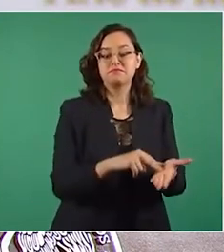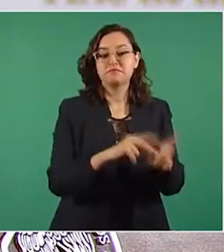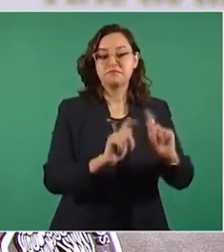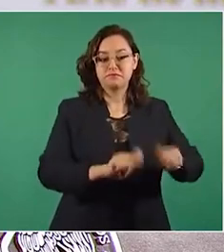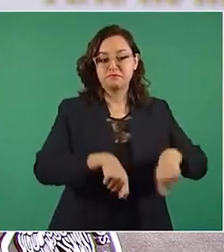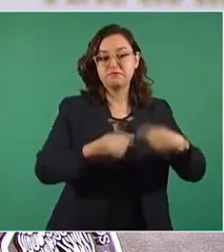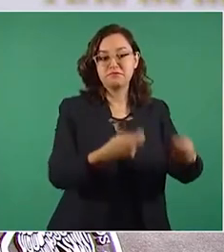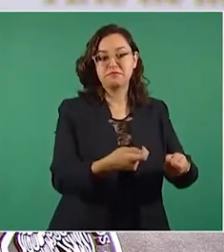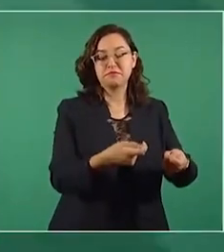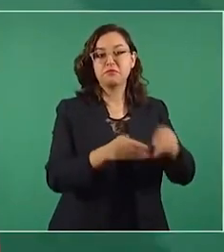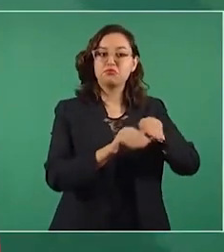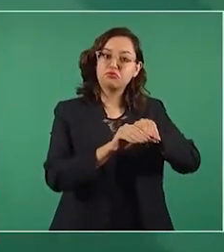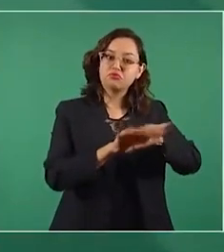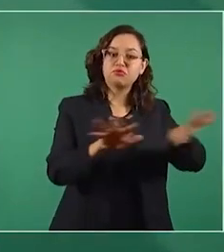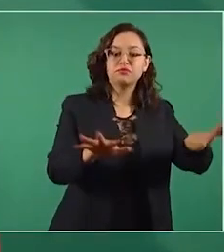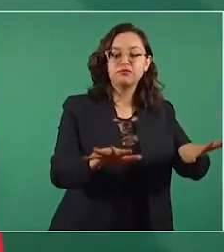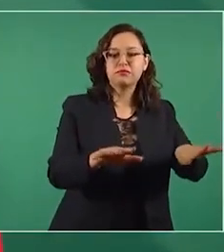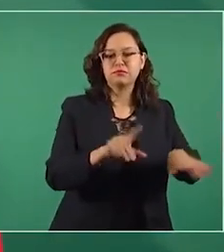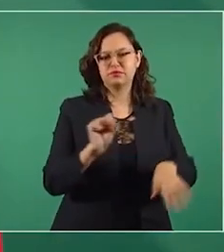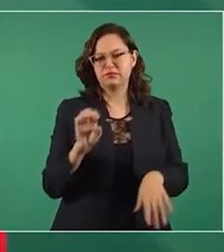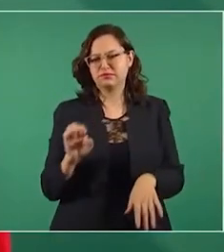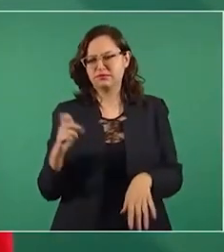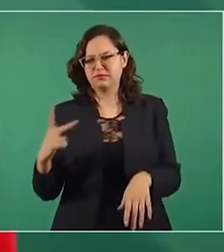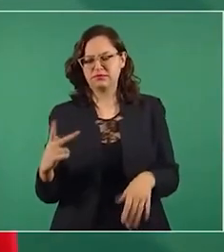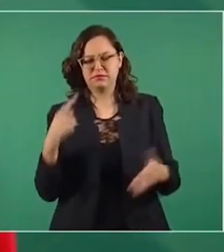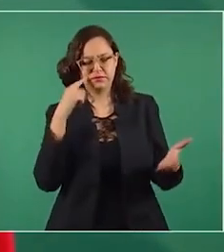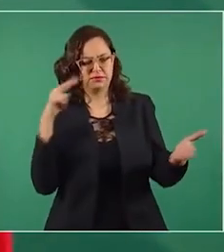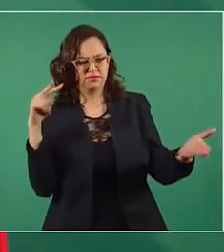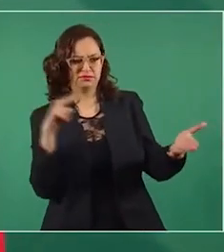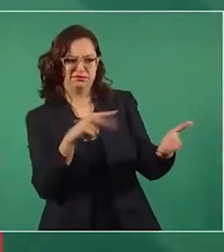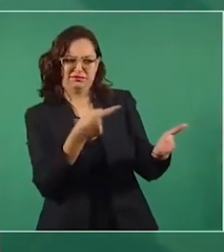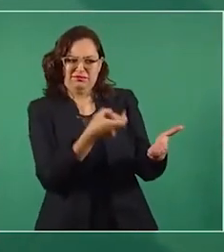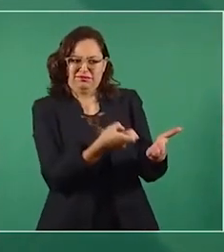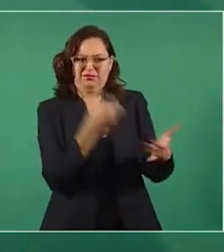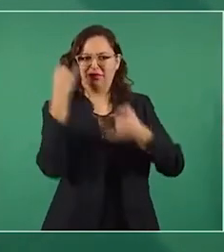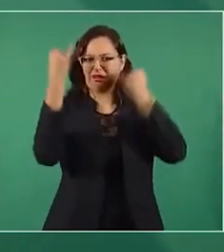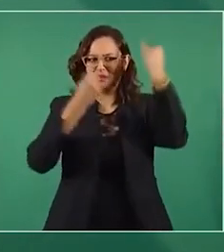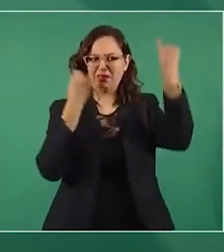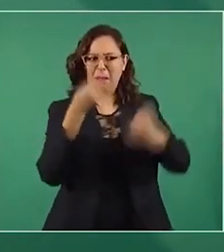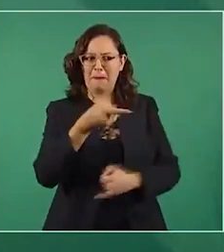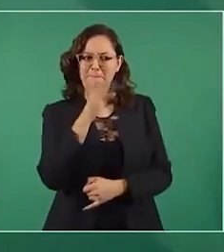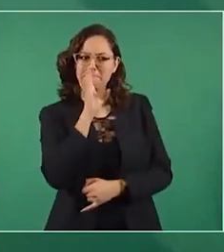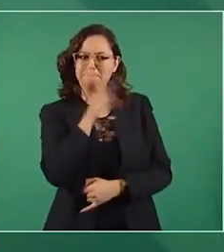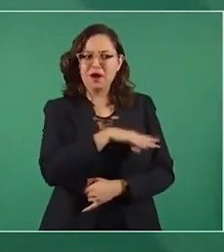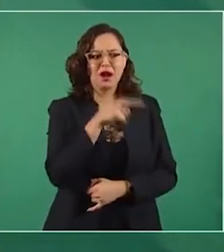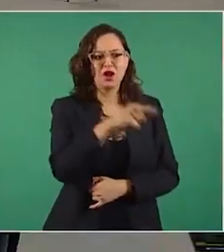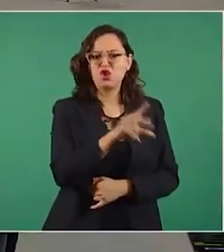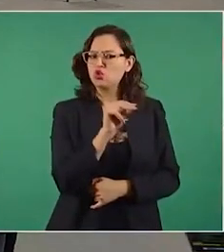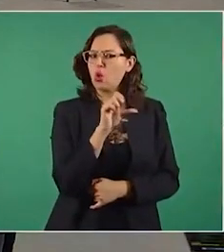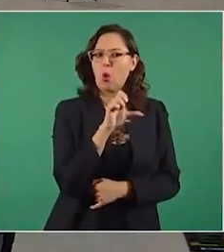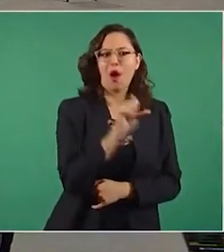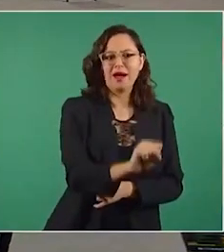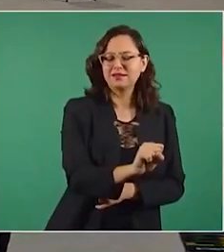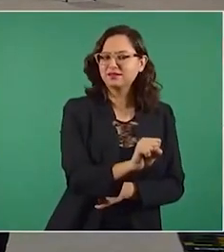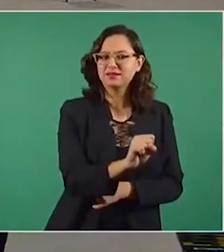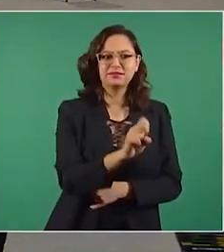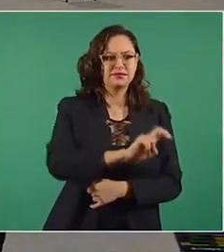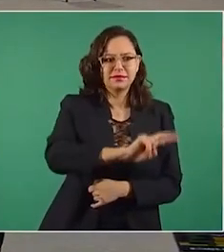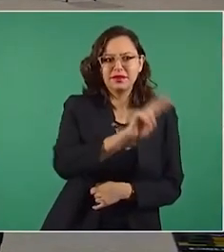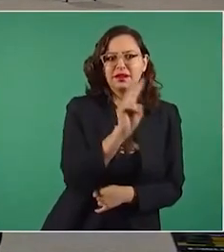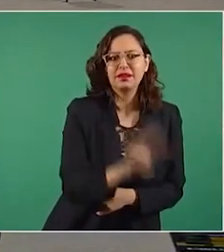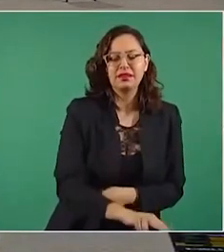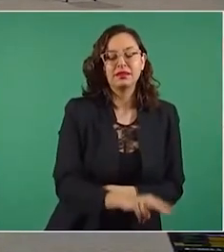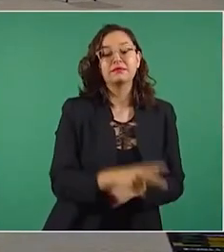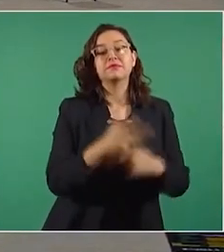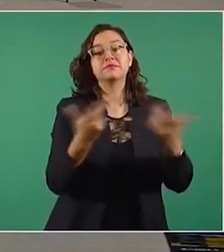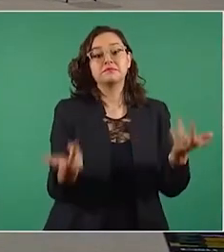Pública desmintió. Esa información inventada fue difundida por medios y comentaristas. El objetivo